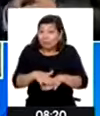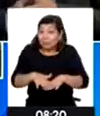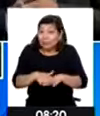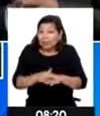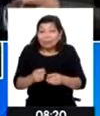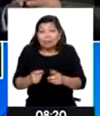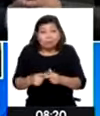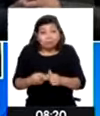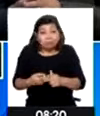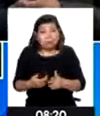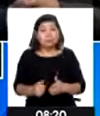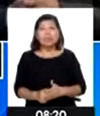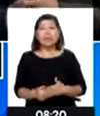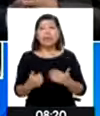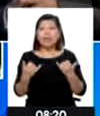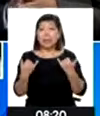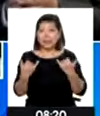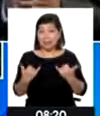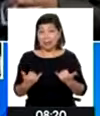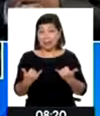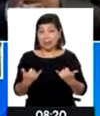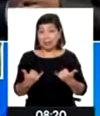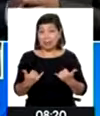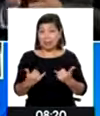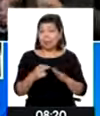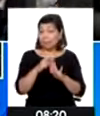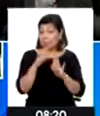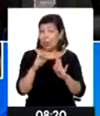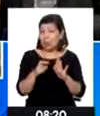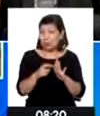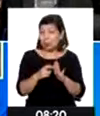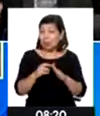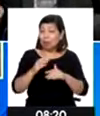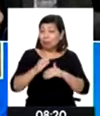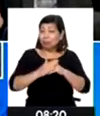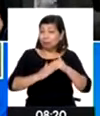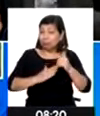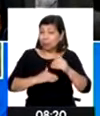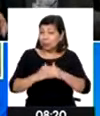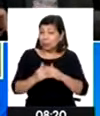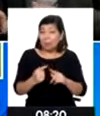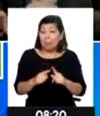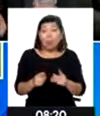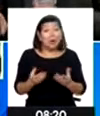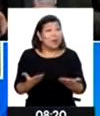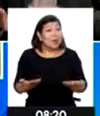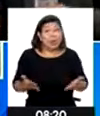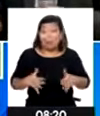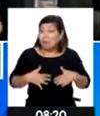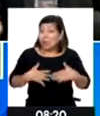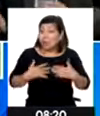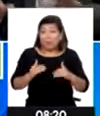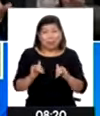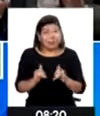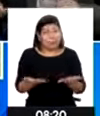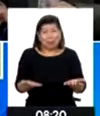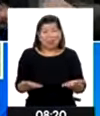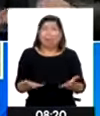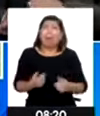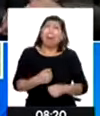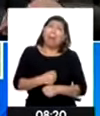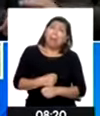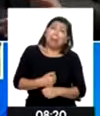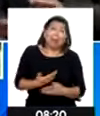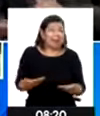que iniciar esta proyección de construcción de penales, porque no podemos quedar